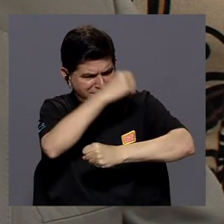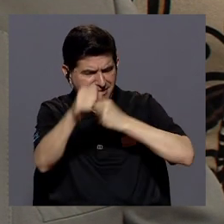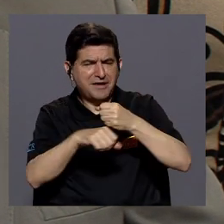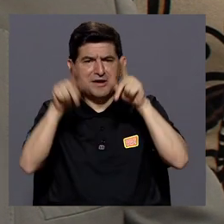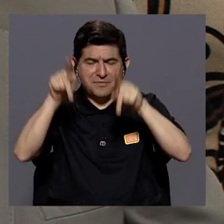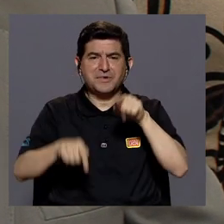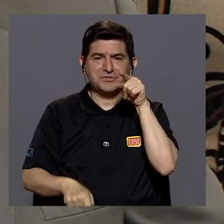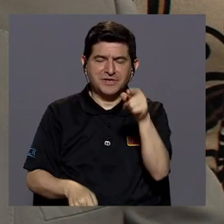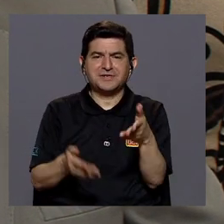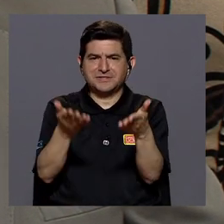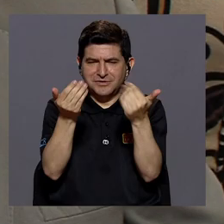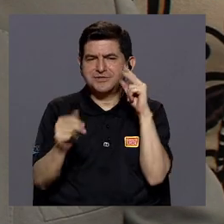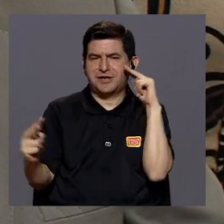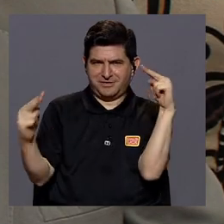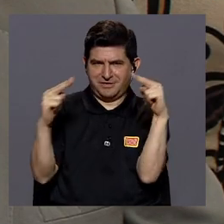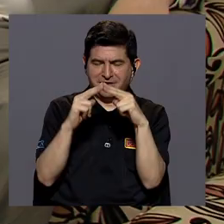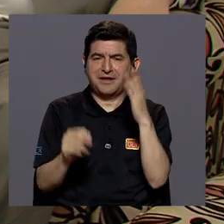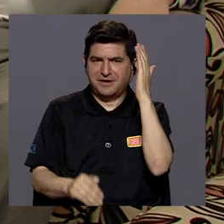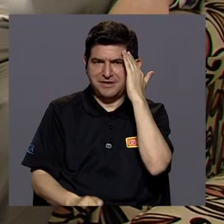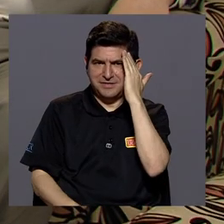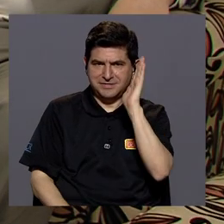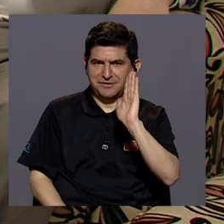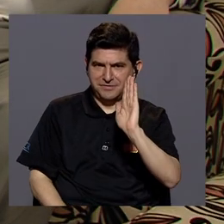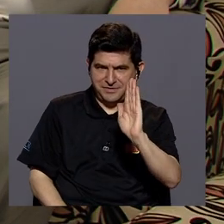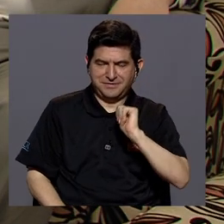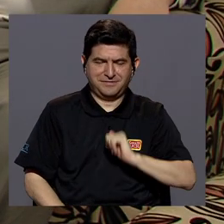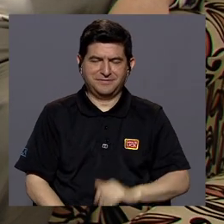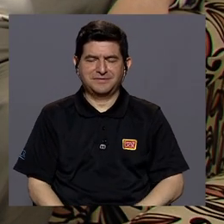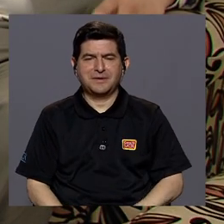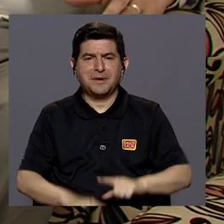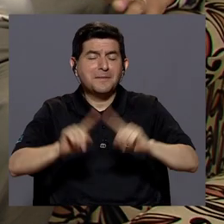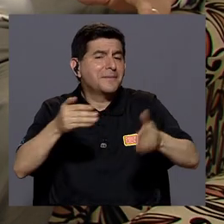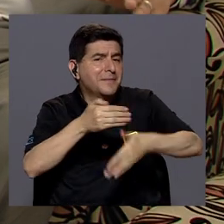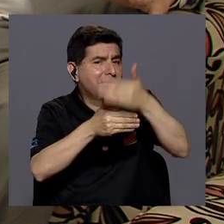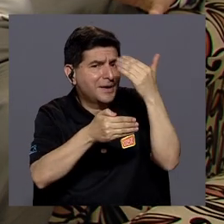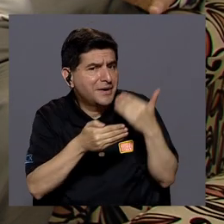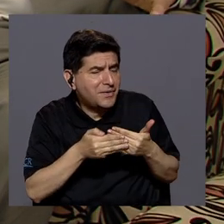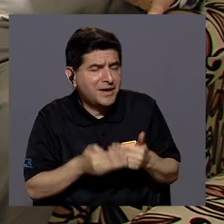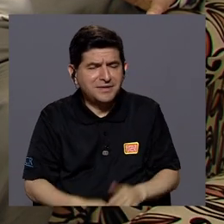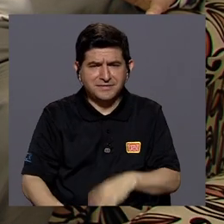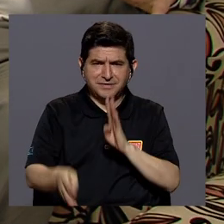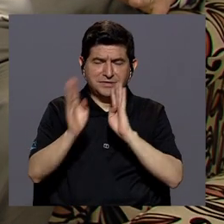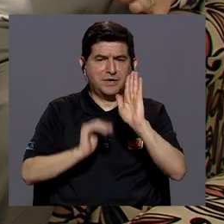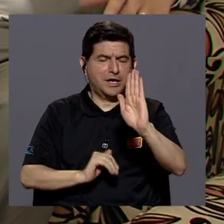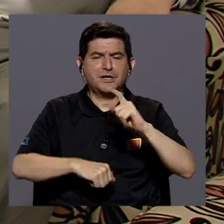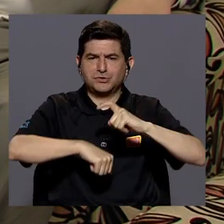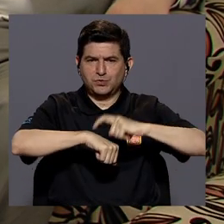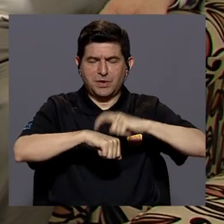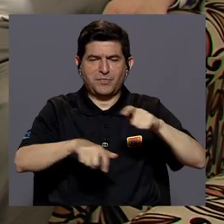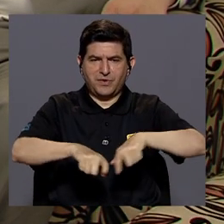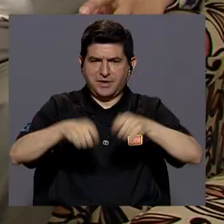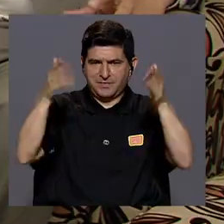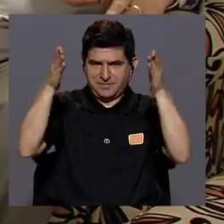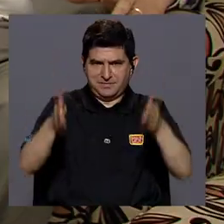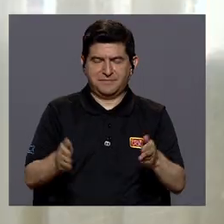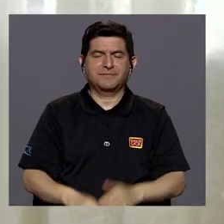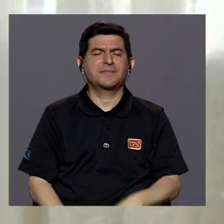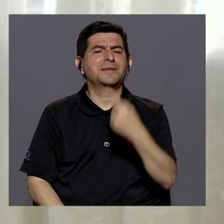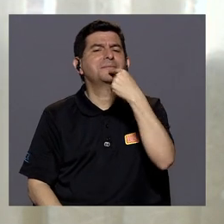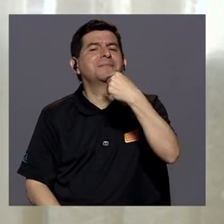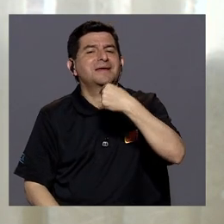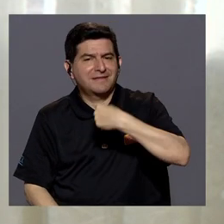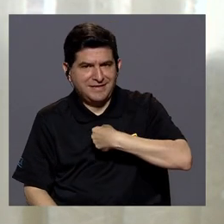va a querer conocer y saber de usted, pero antes de referirme a su época de periodista, usted me decía